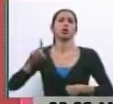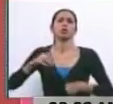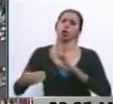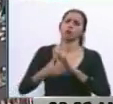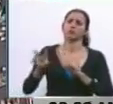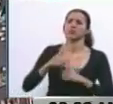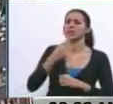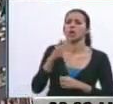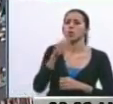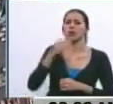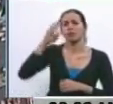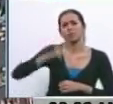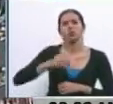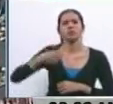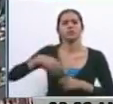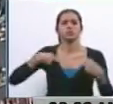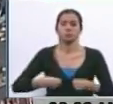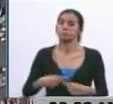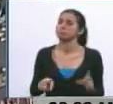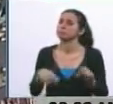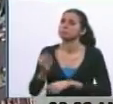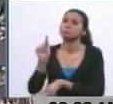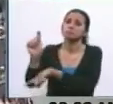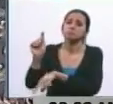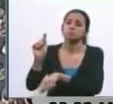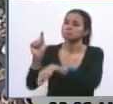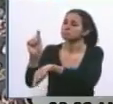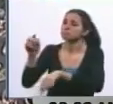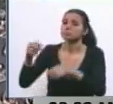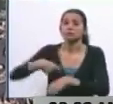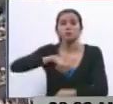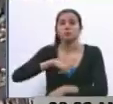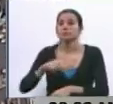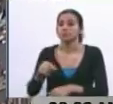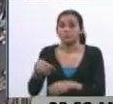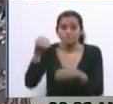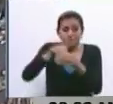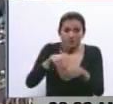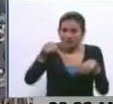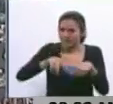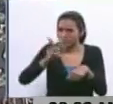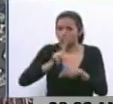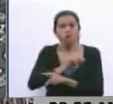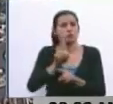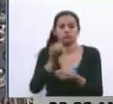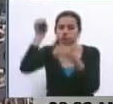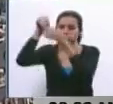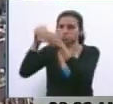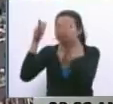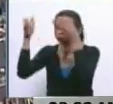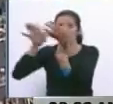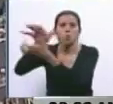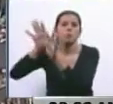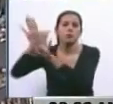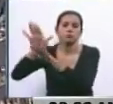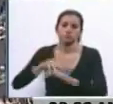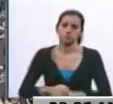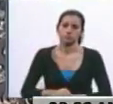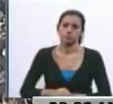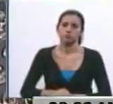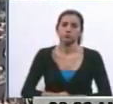Bueno, nosotros debemos decirle a España que deben ocuparse de sus problemas, de los problemas de su población, y que